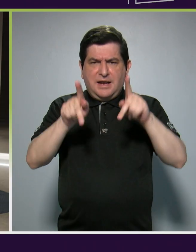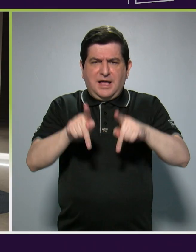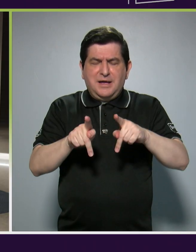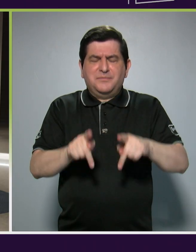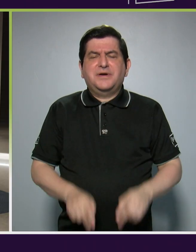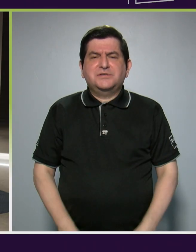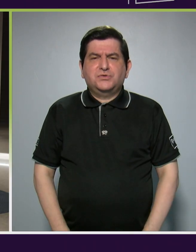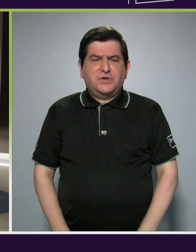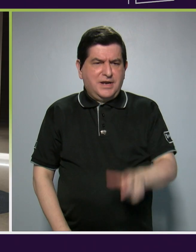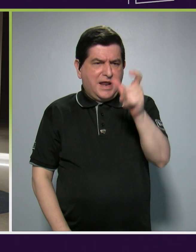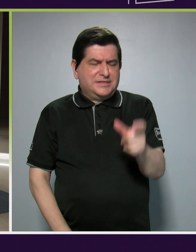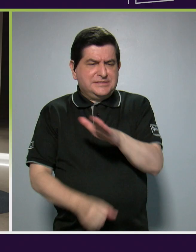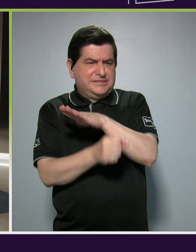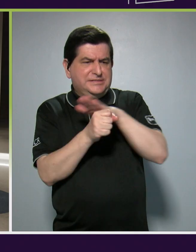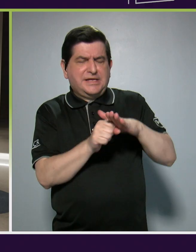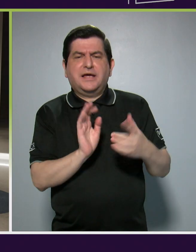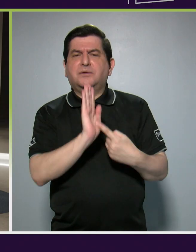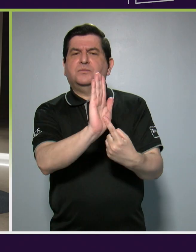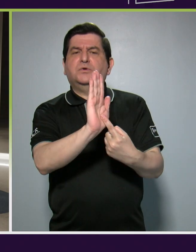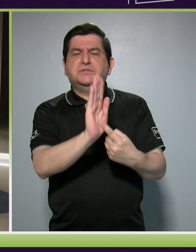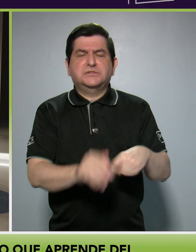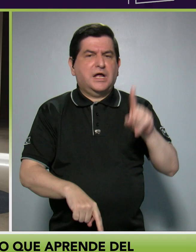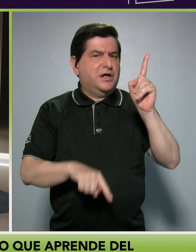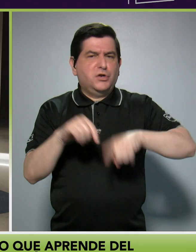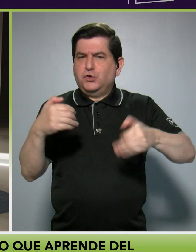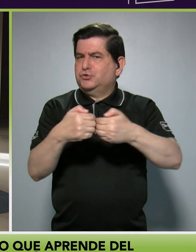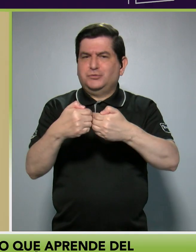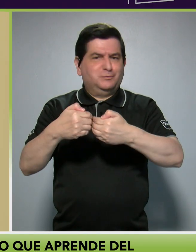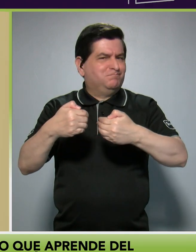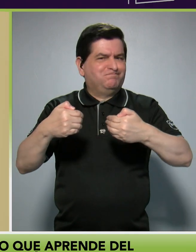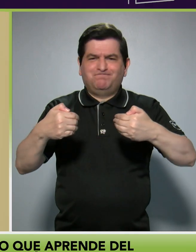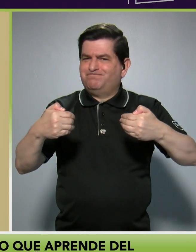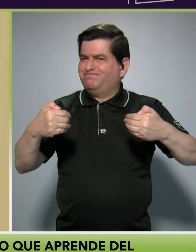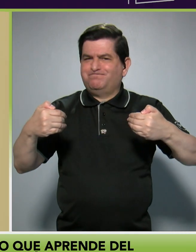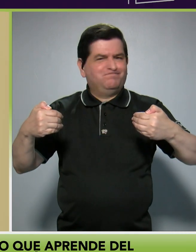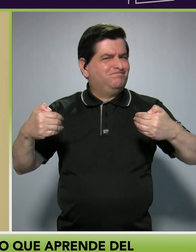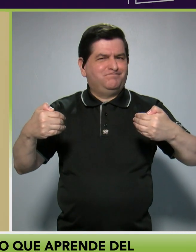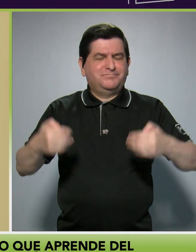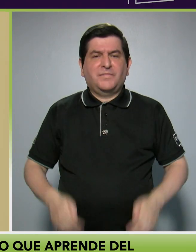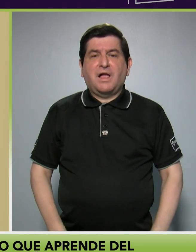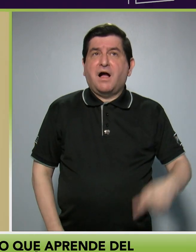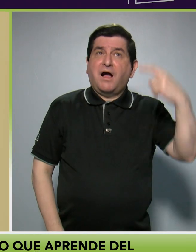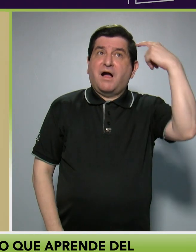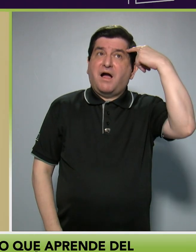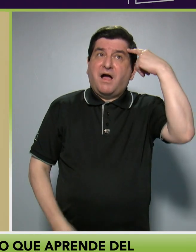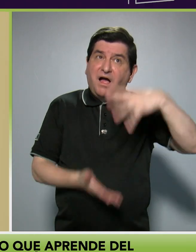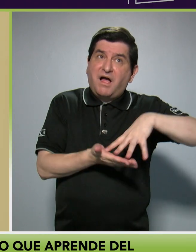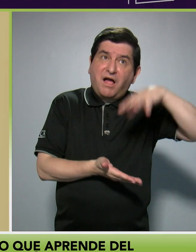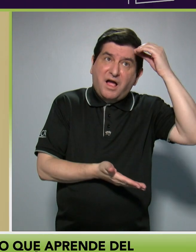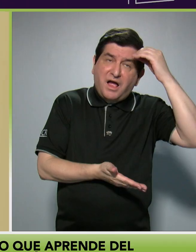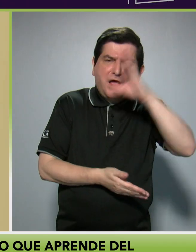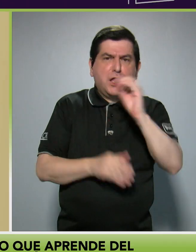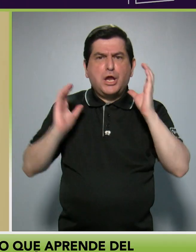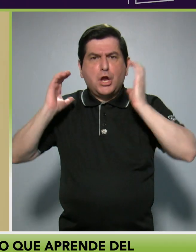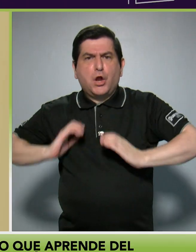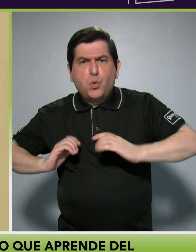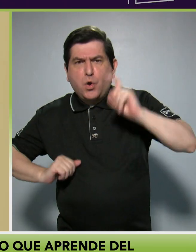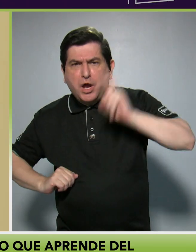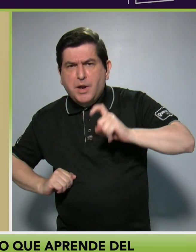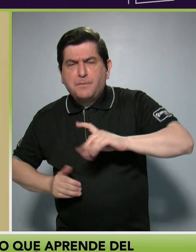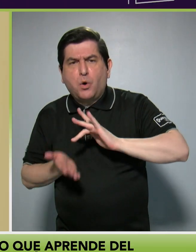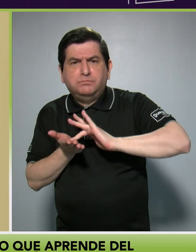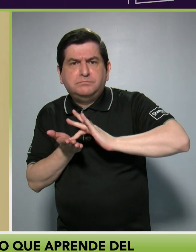ser integral, o sea, no se puede apartar el cerebro que aprende del cuerpo que necesita